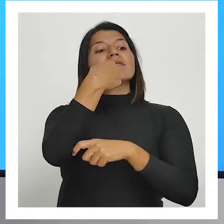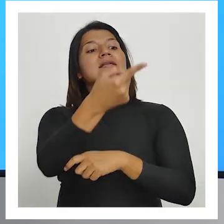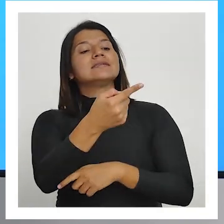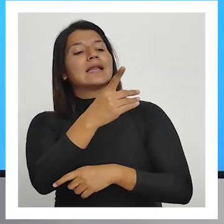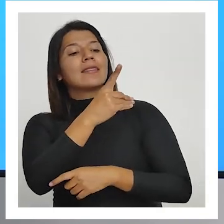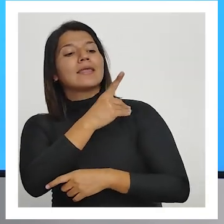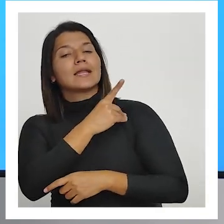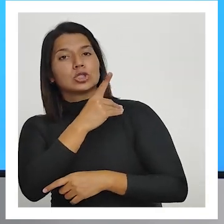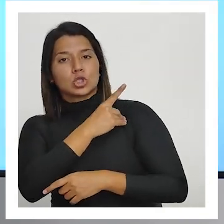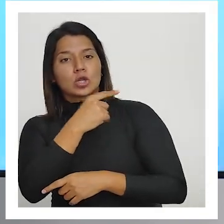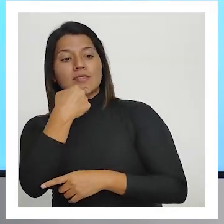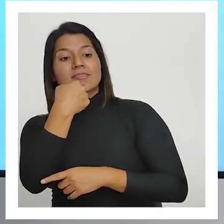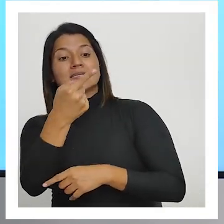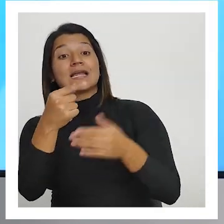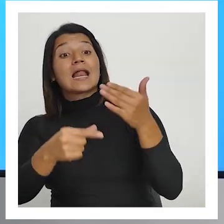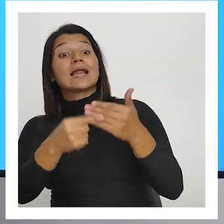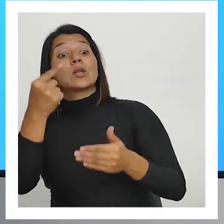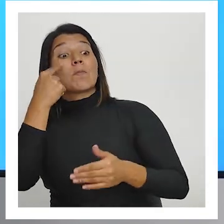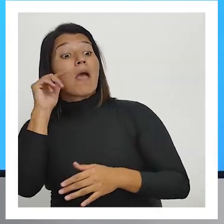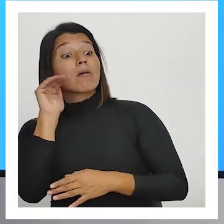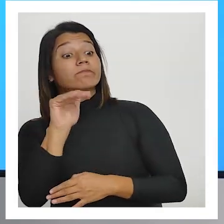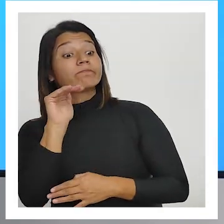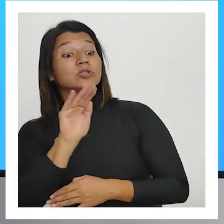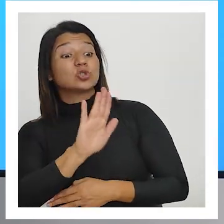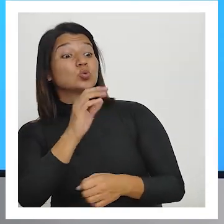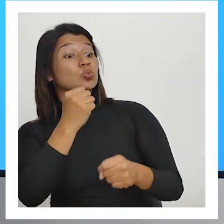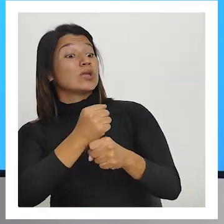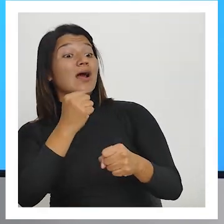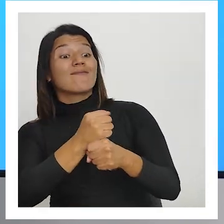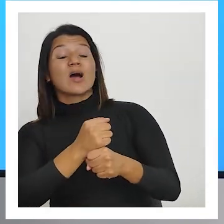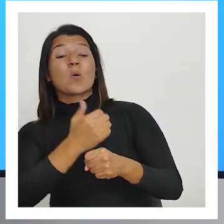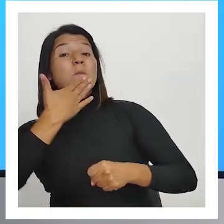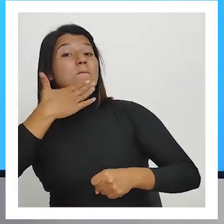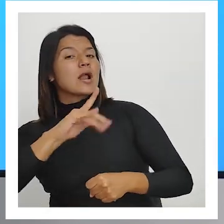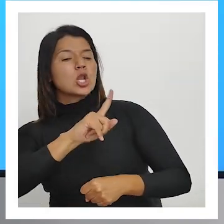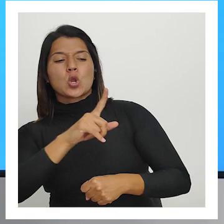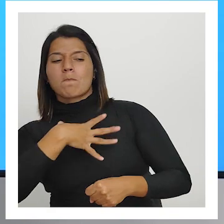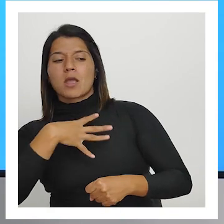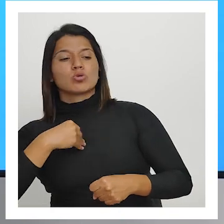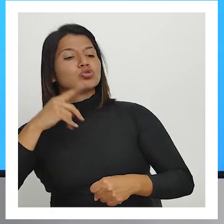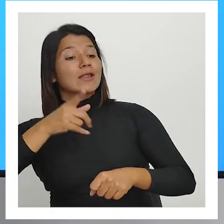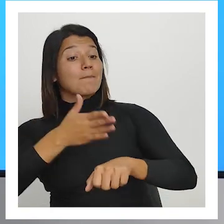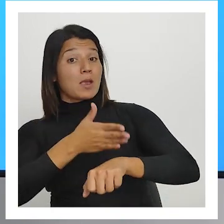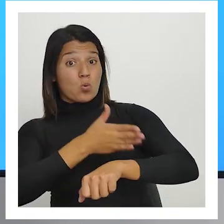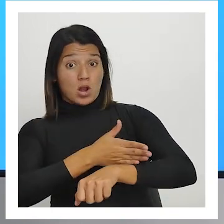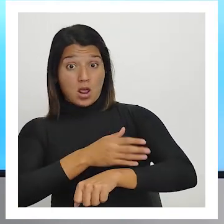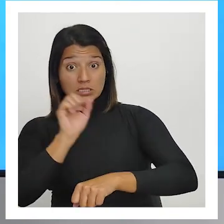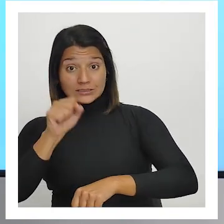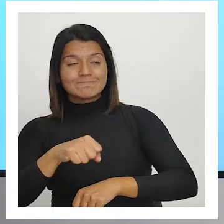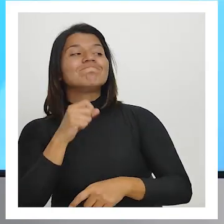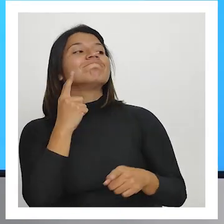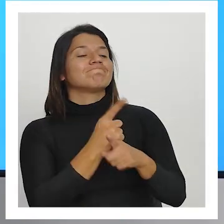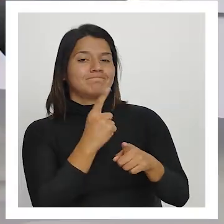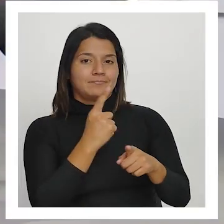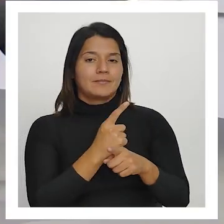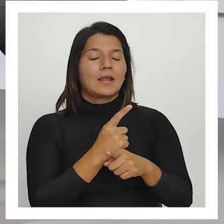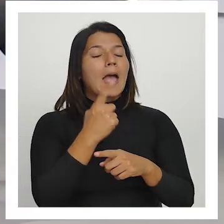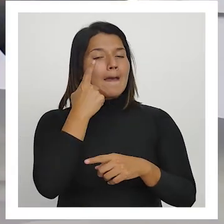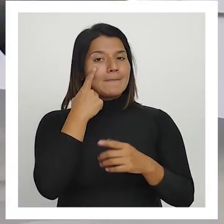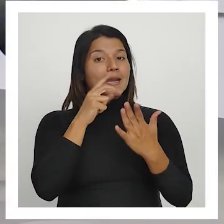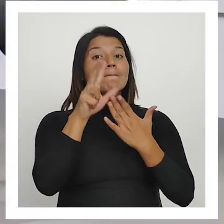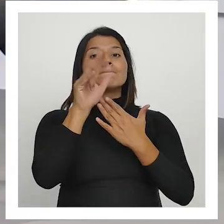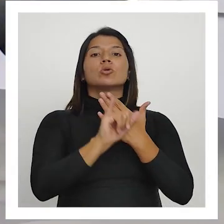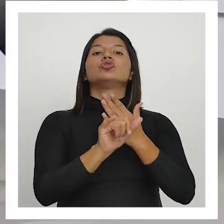director, mire, eso que usted está haciendo está mal y no me gusta cómo lo está haciendo, hay que mejorarlo. Ajá. Vamos a